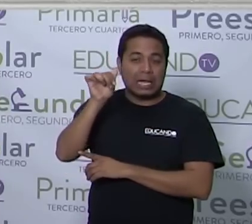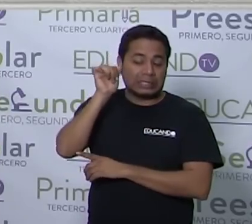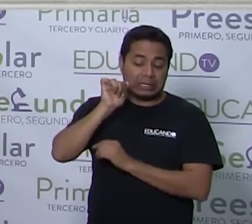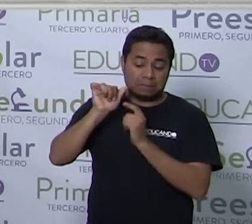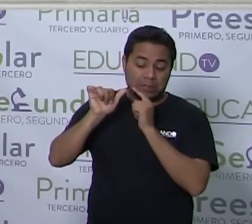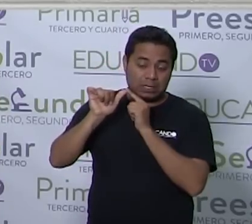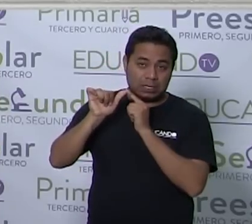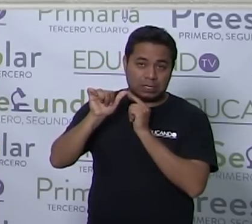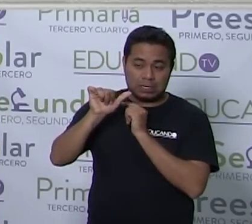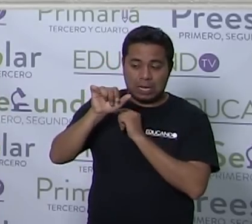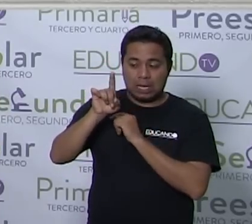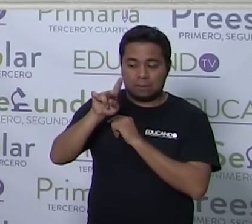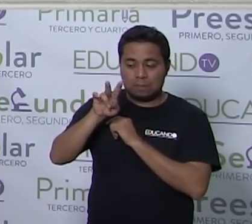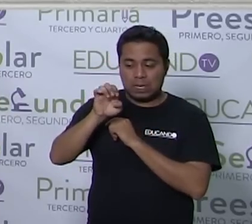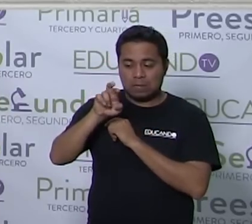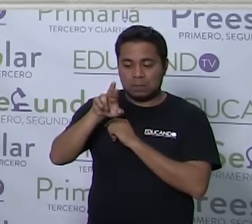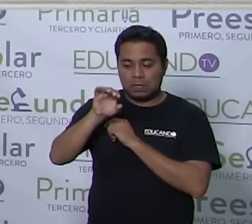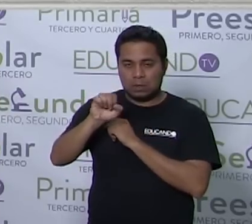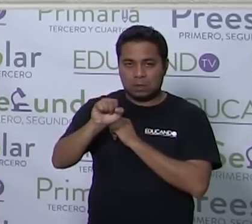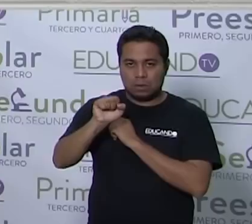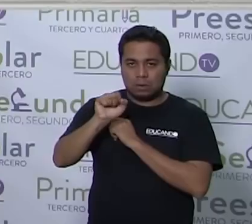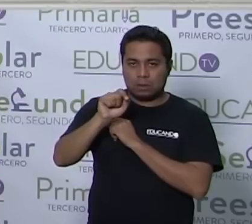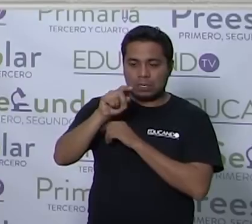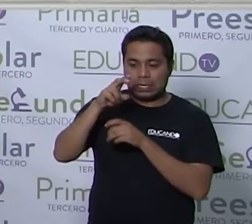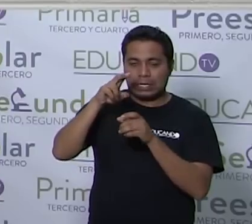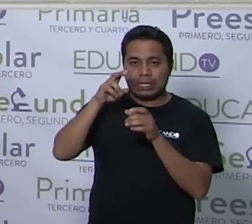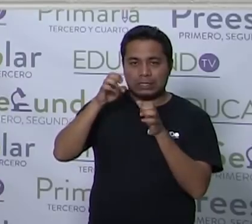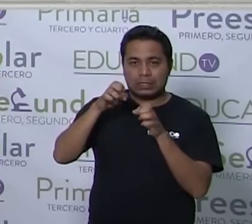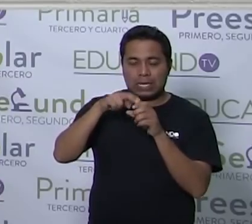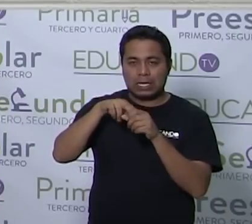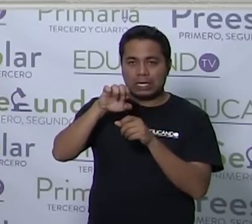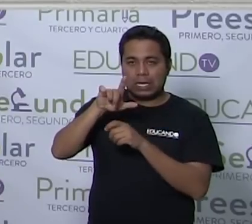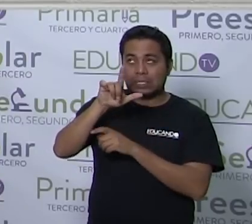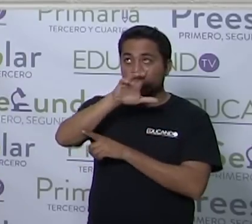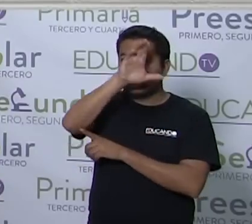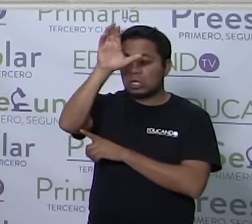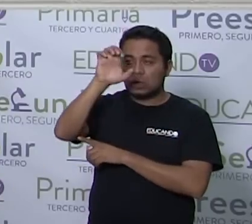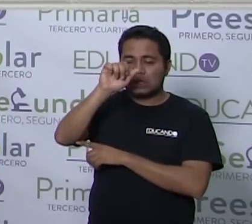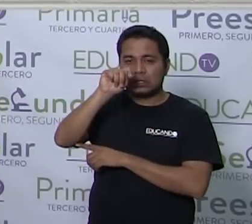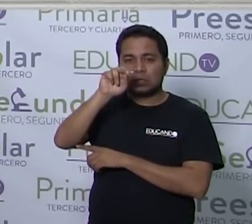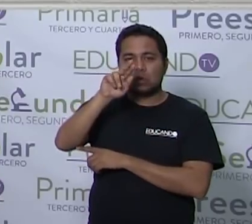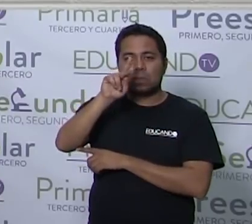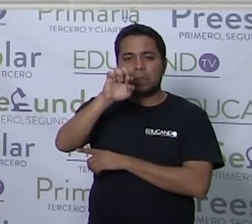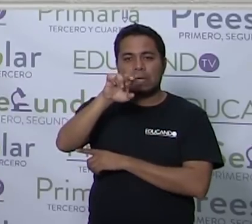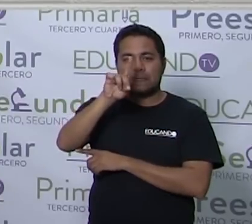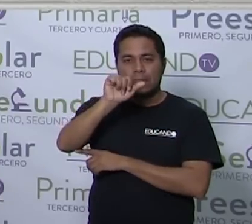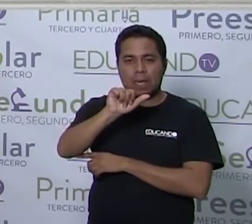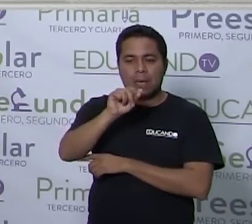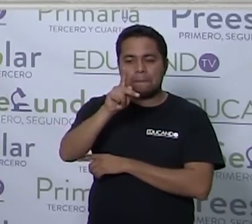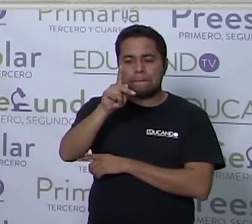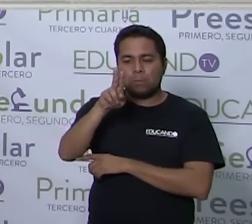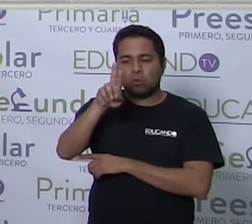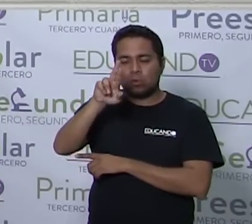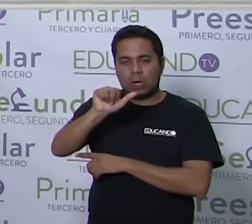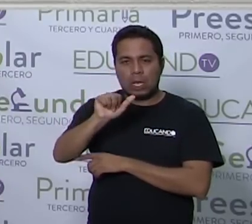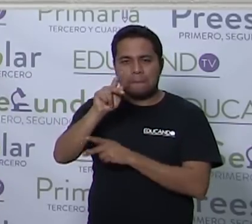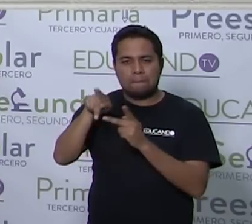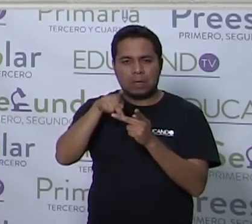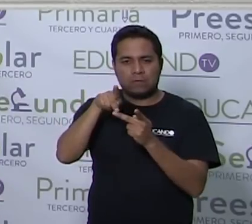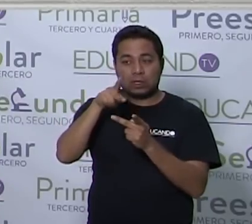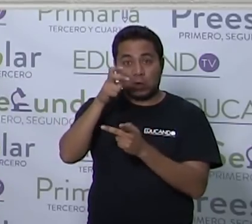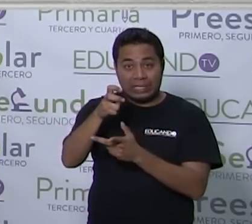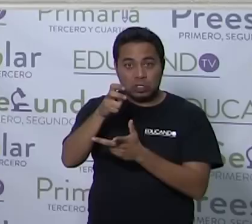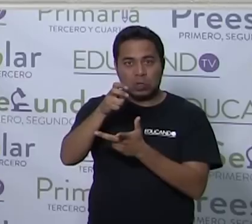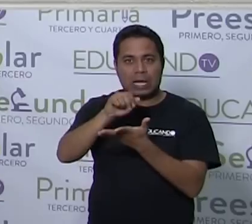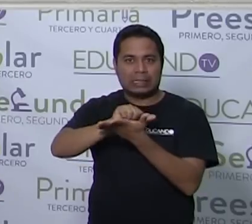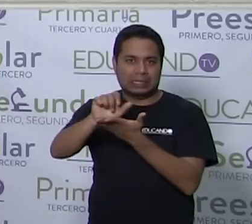adverbio. Está en el cielo. Estupenda, pura, perfecta, son